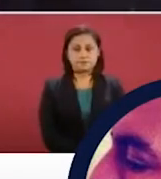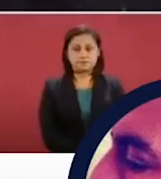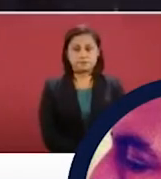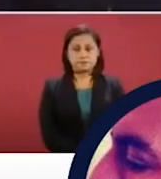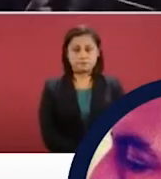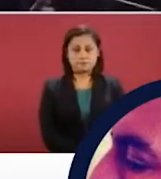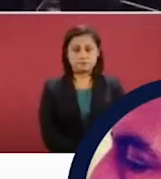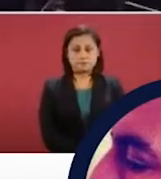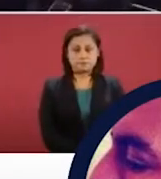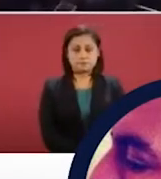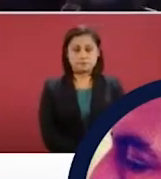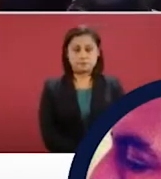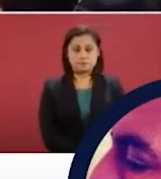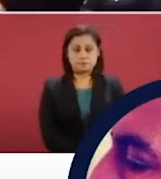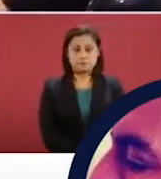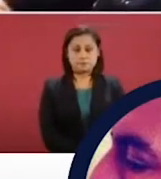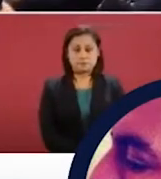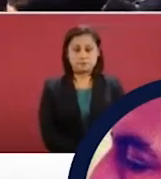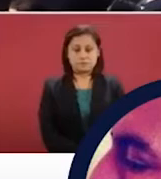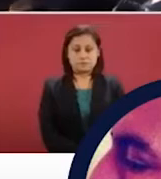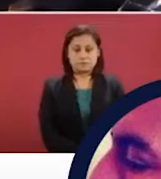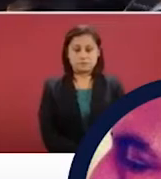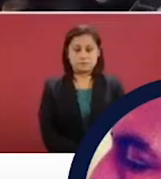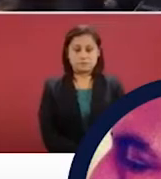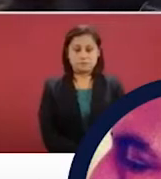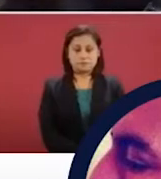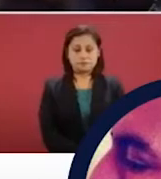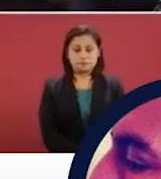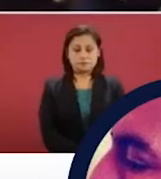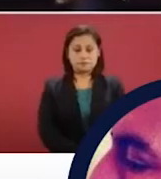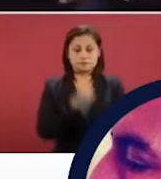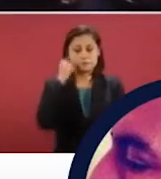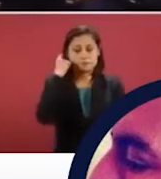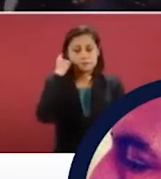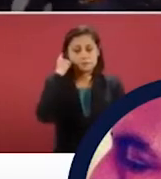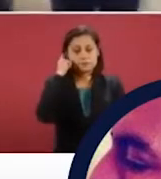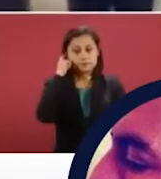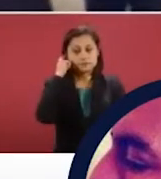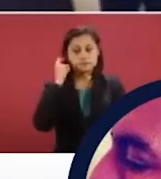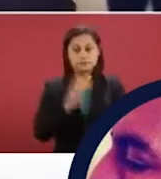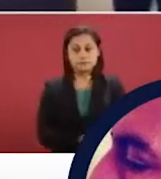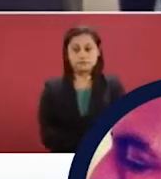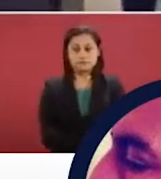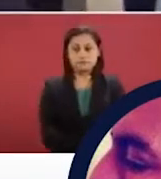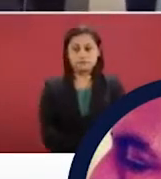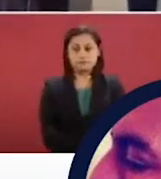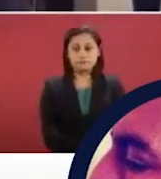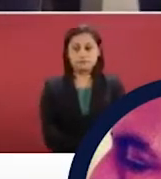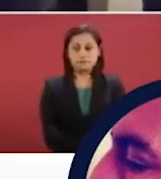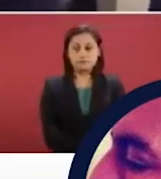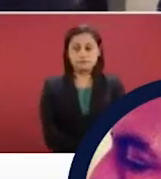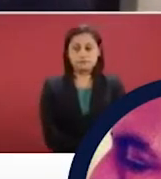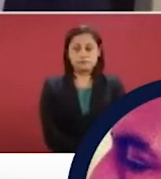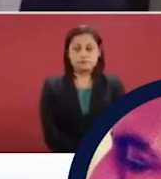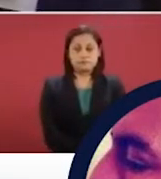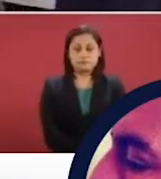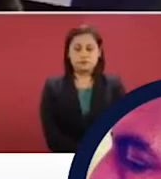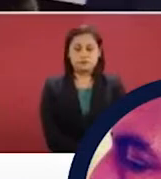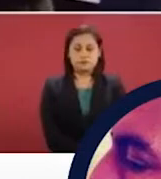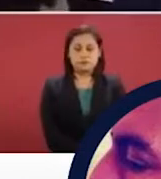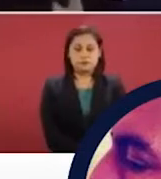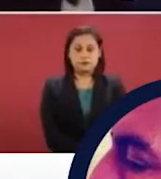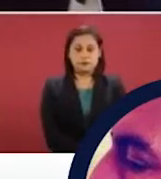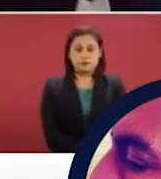país pues representa casi el 80% de la inversión global, ya que la inversión pública solamente es la semilla, pero se